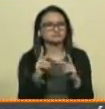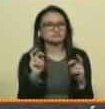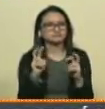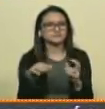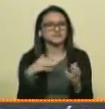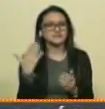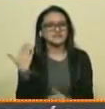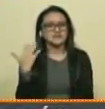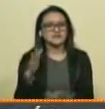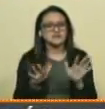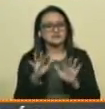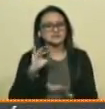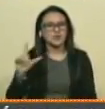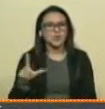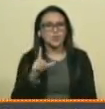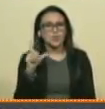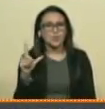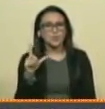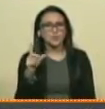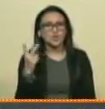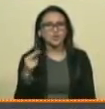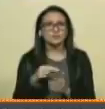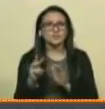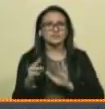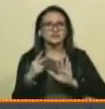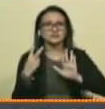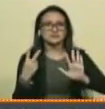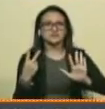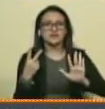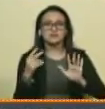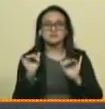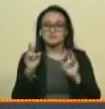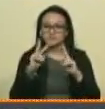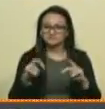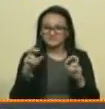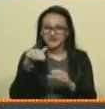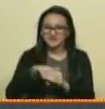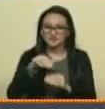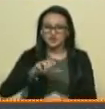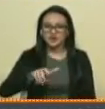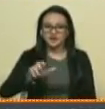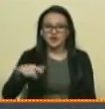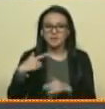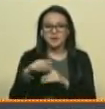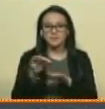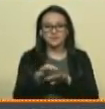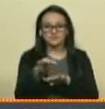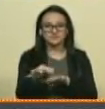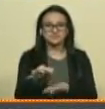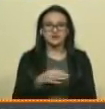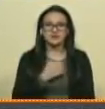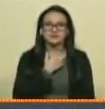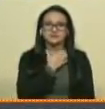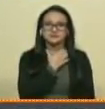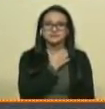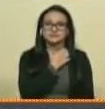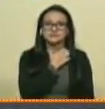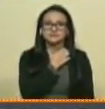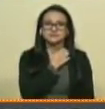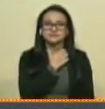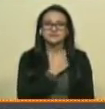el 15 de julio del 2017, que fue auditado para las elecciones regionales y para las municipales. Para esta